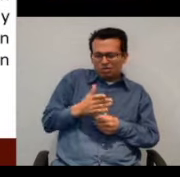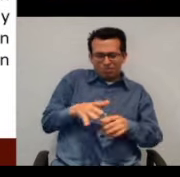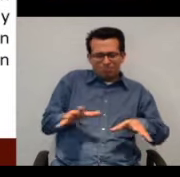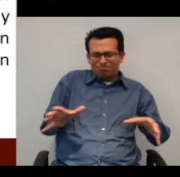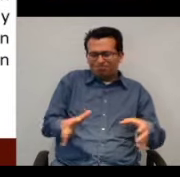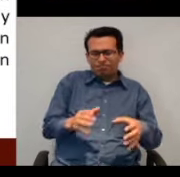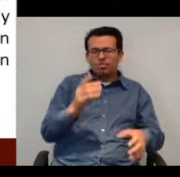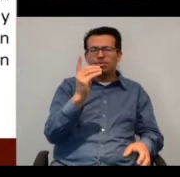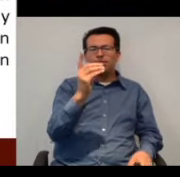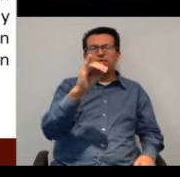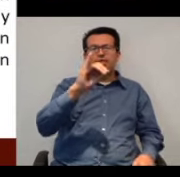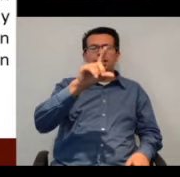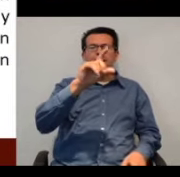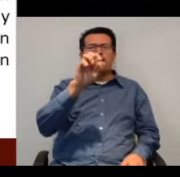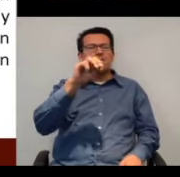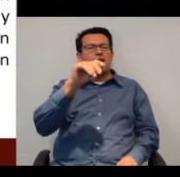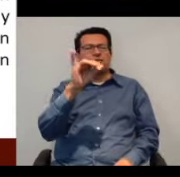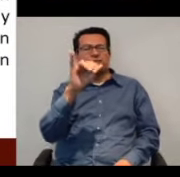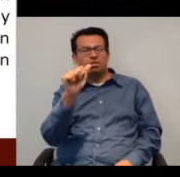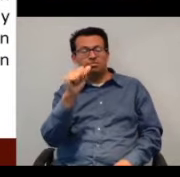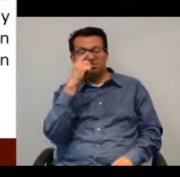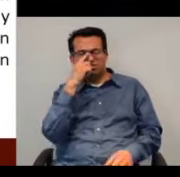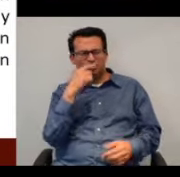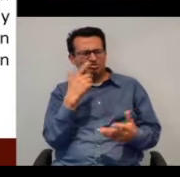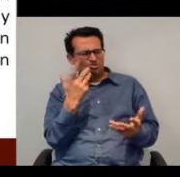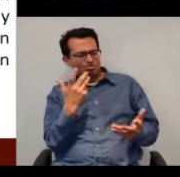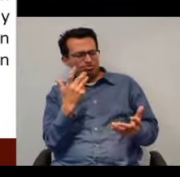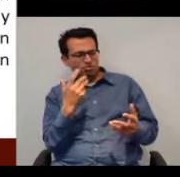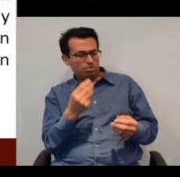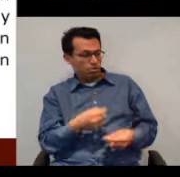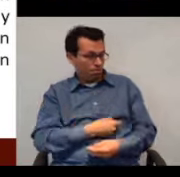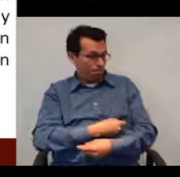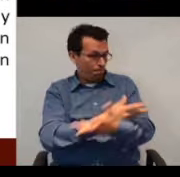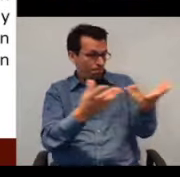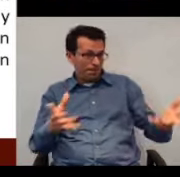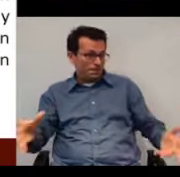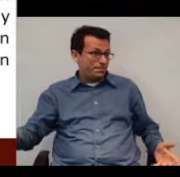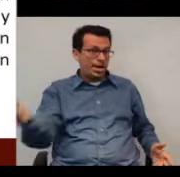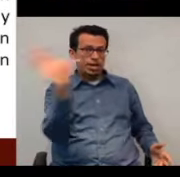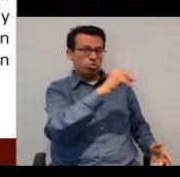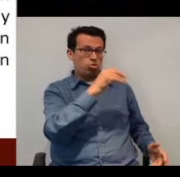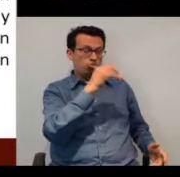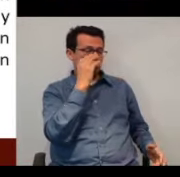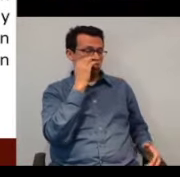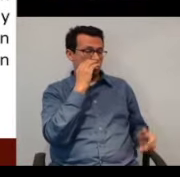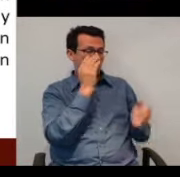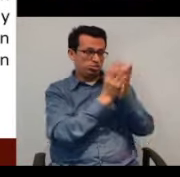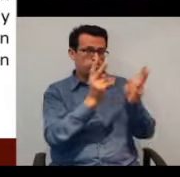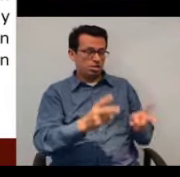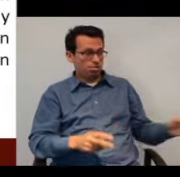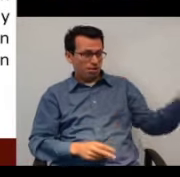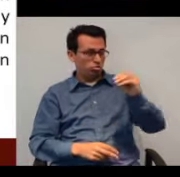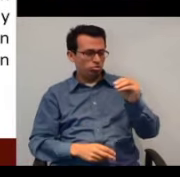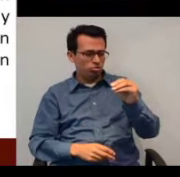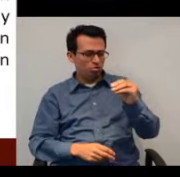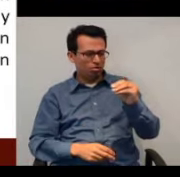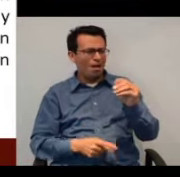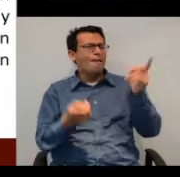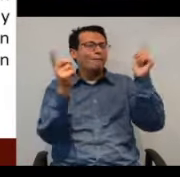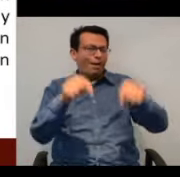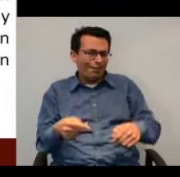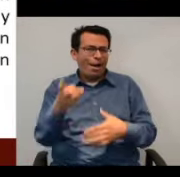una educación común para todas y todos los estudiantes, pero al mismo tiempo reconocer y ajustarse a